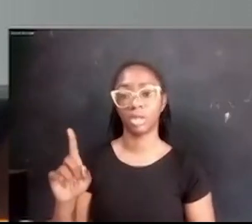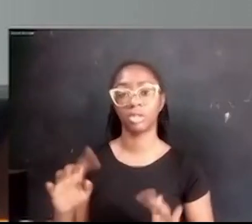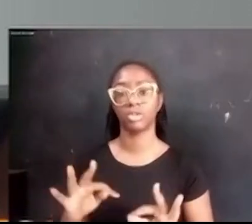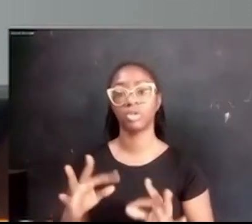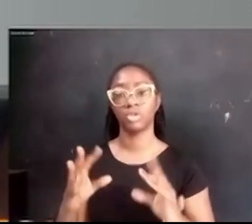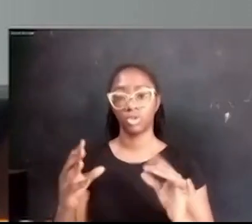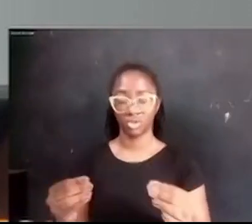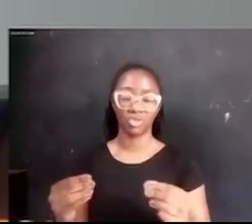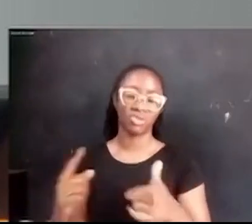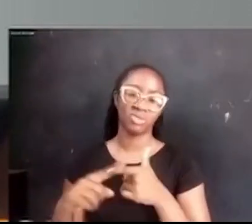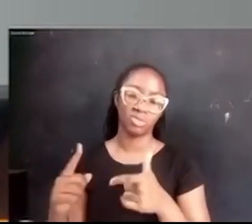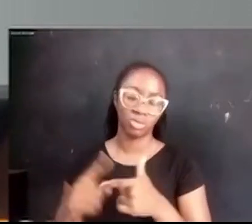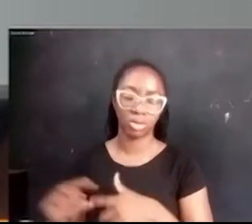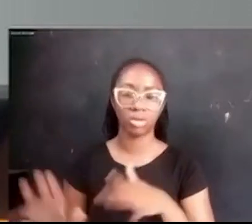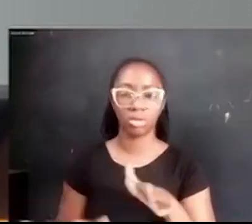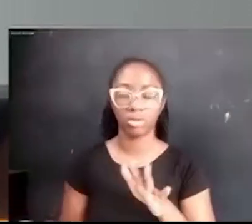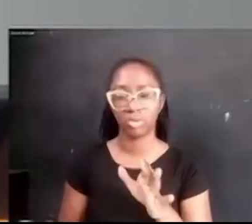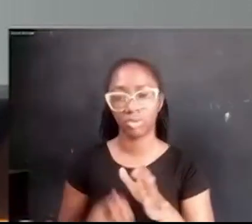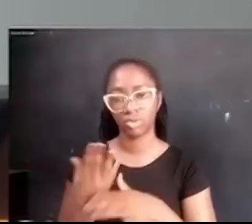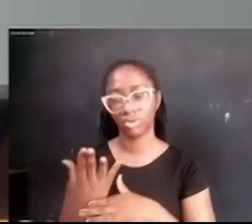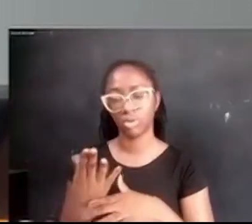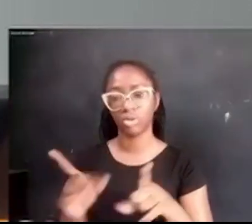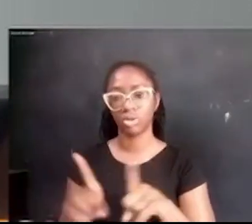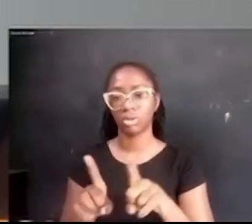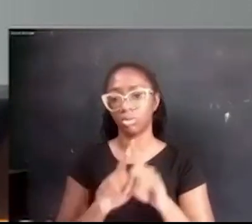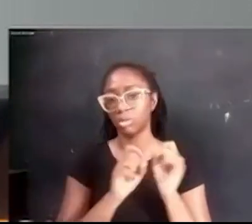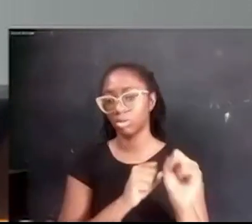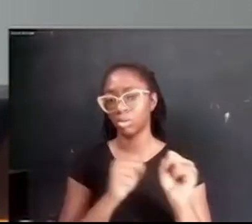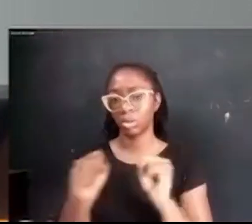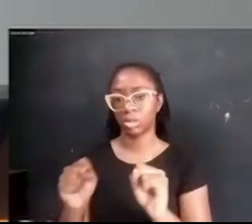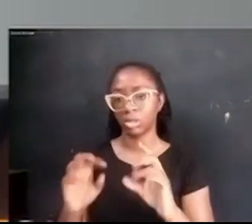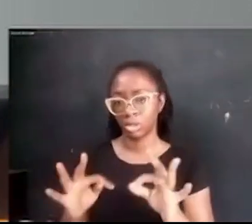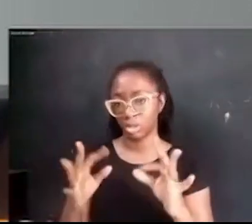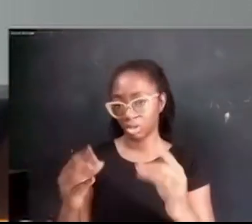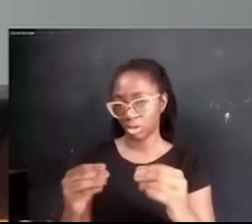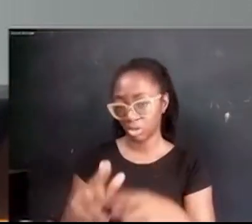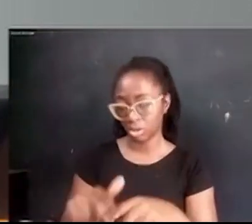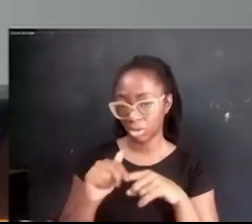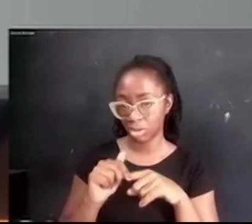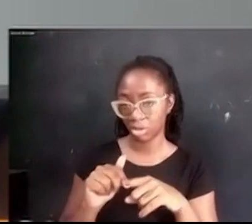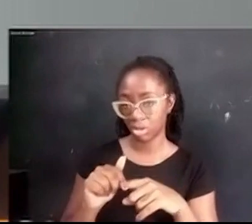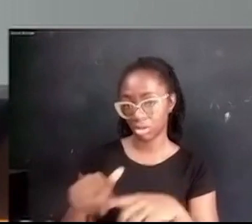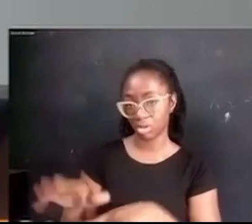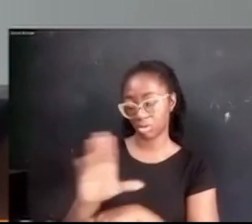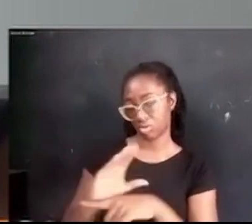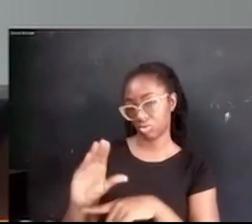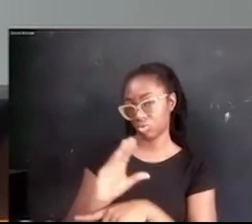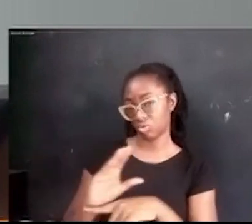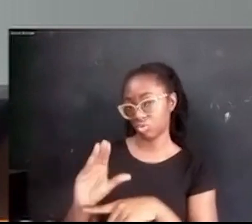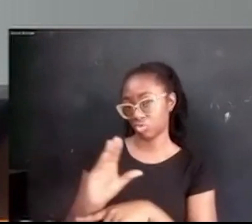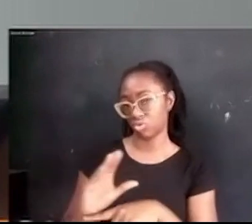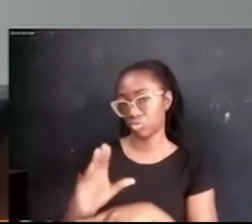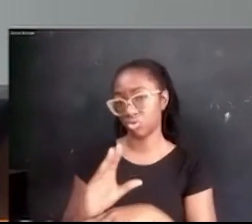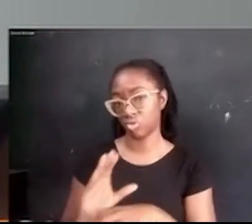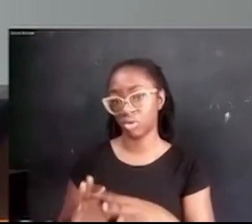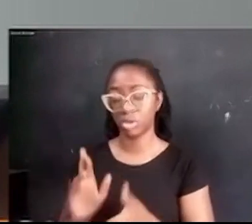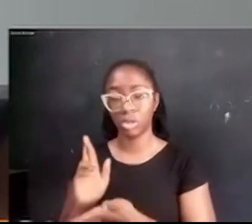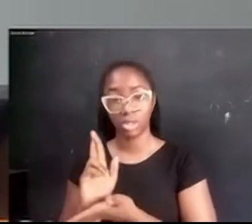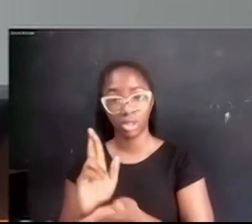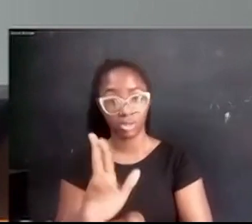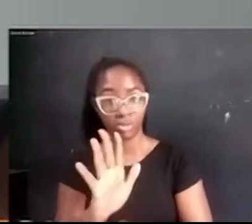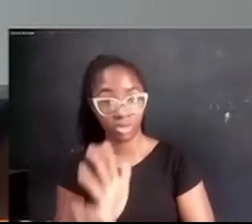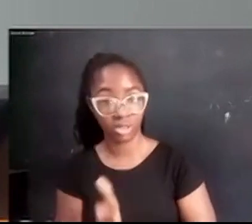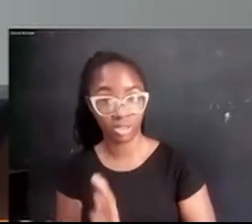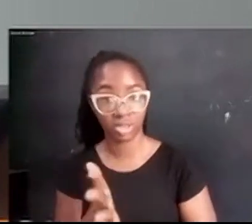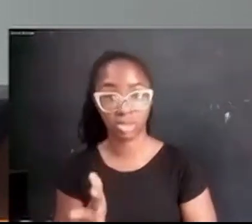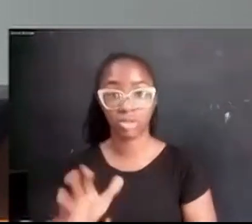puede ejercer tales potestades solo por delegación. La Constitución francesa es representativa. Los representantes